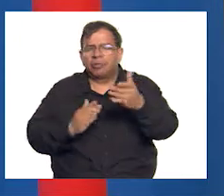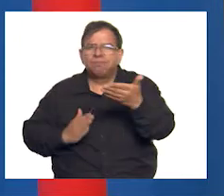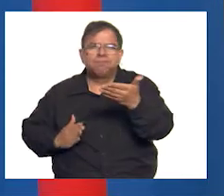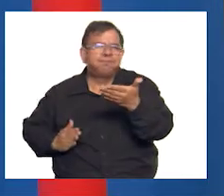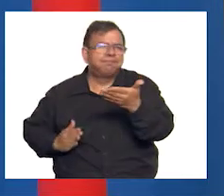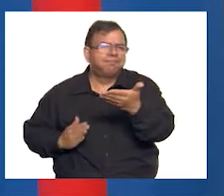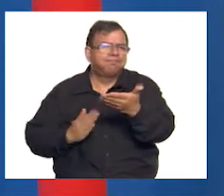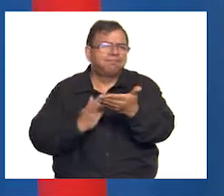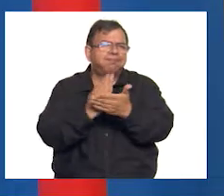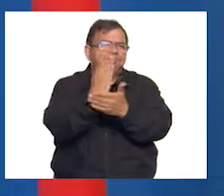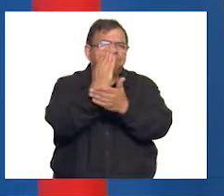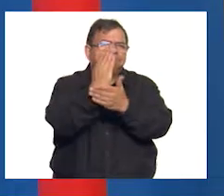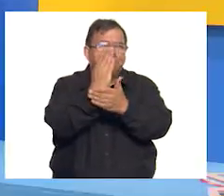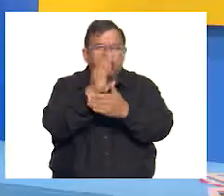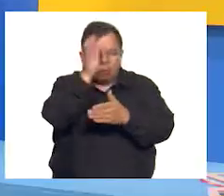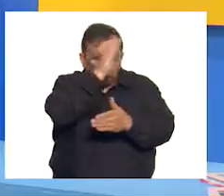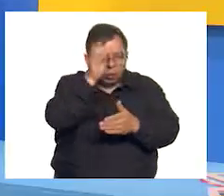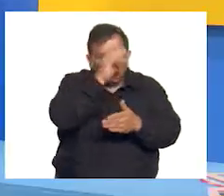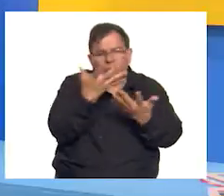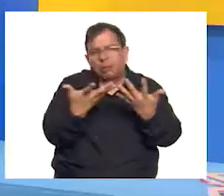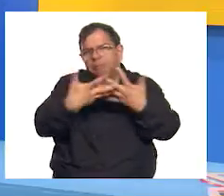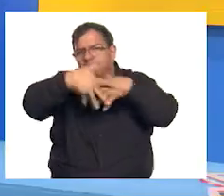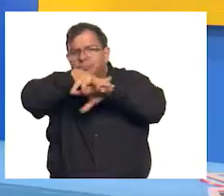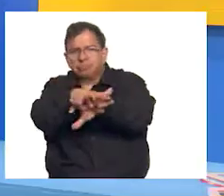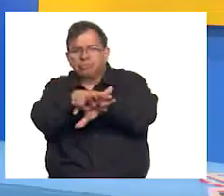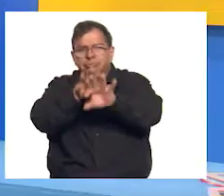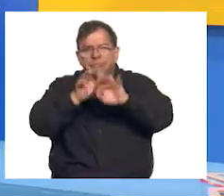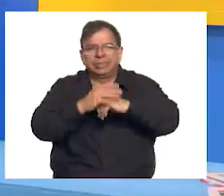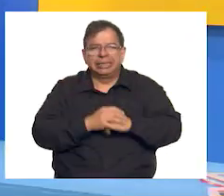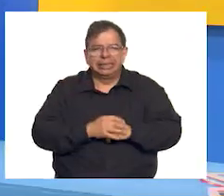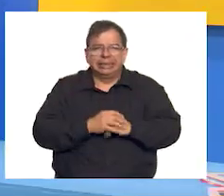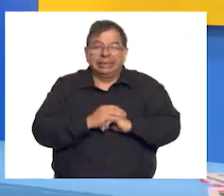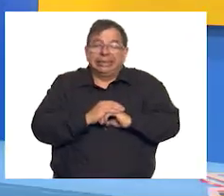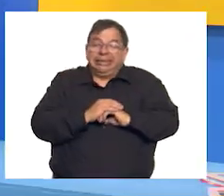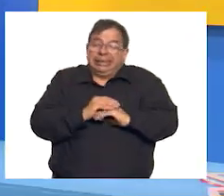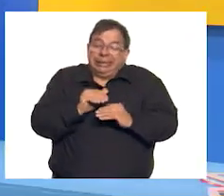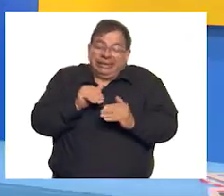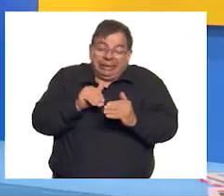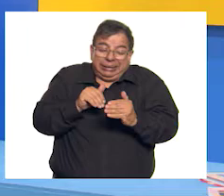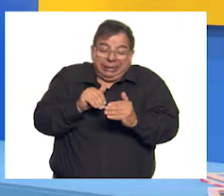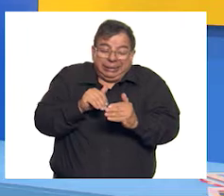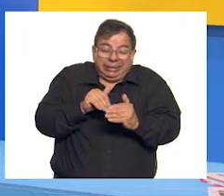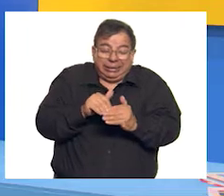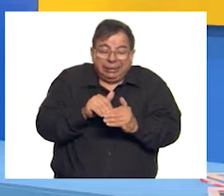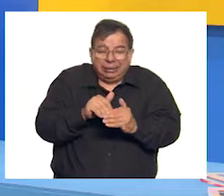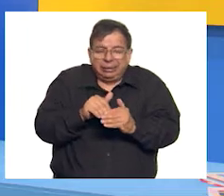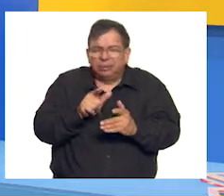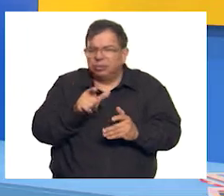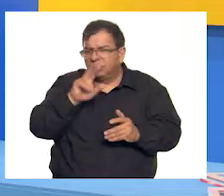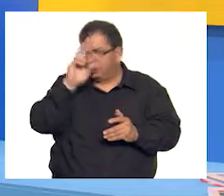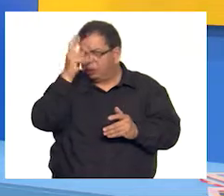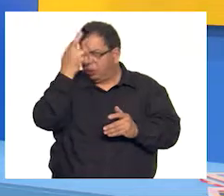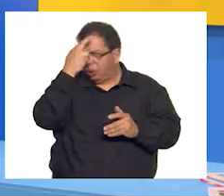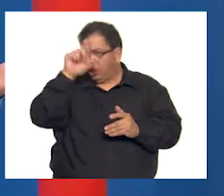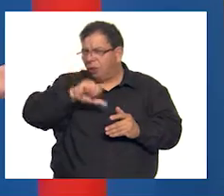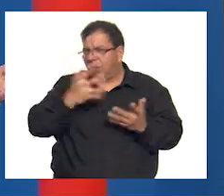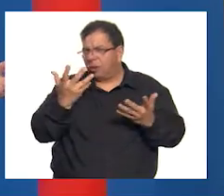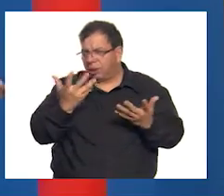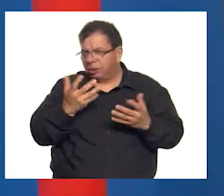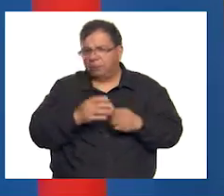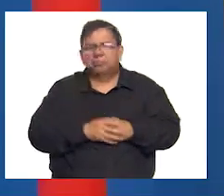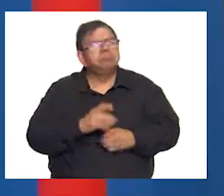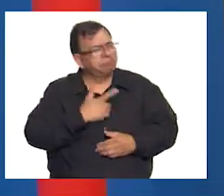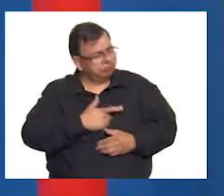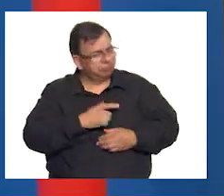país intercultural. Y bueno, María, estamos a punto de llegar al final. ¿Podrías recordar qué hicimos hoy? Con todo